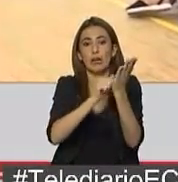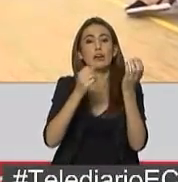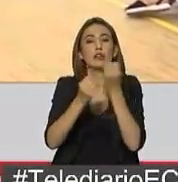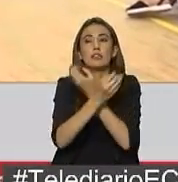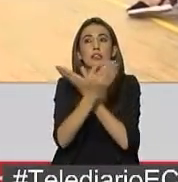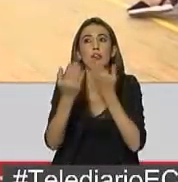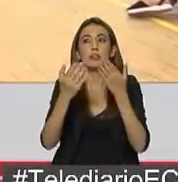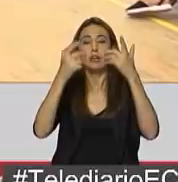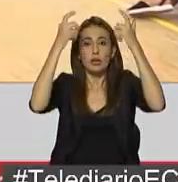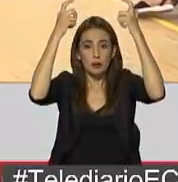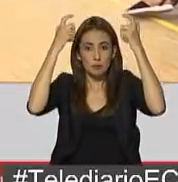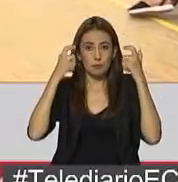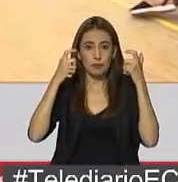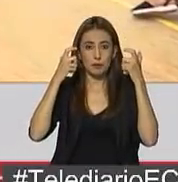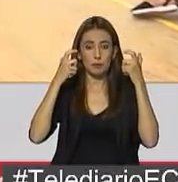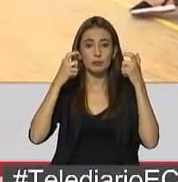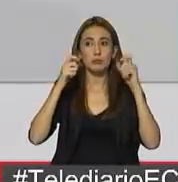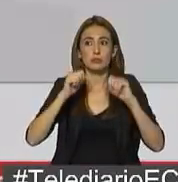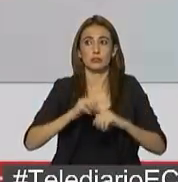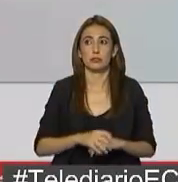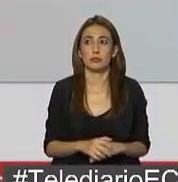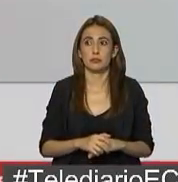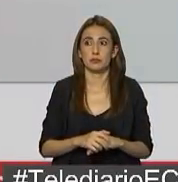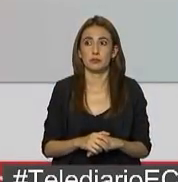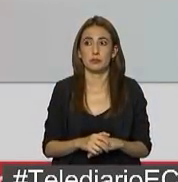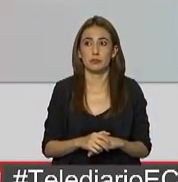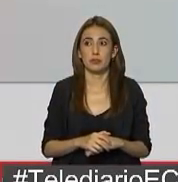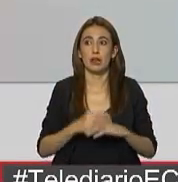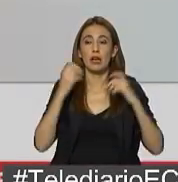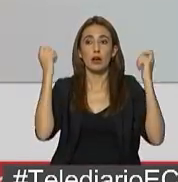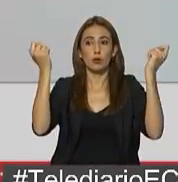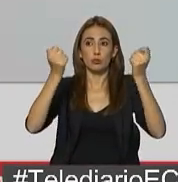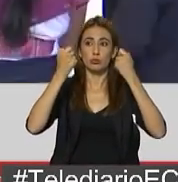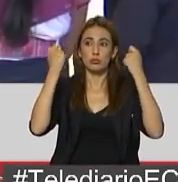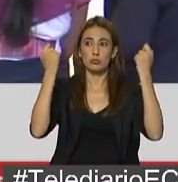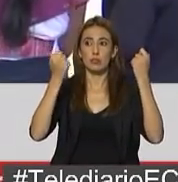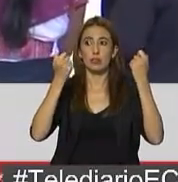las graduaciones no pasen por alto. Sea una ceremonia que permita